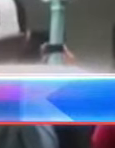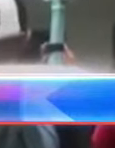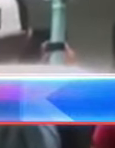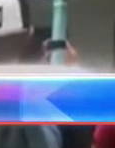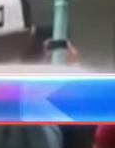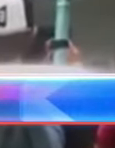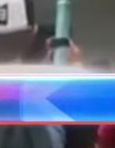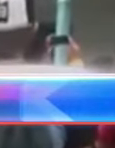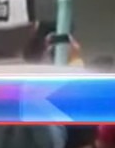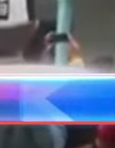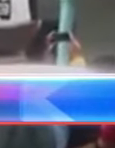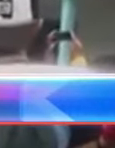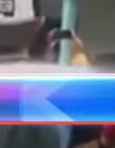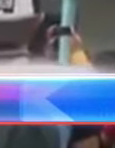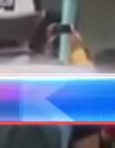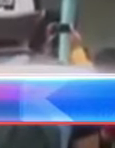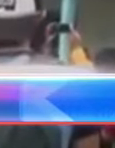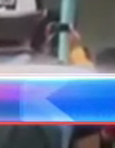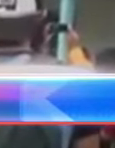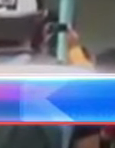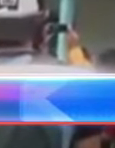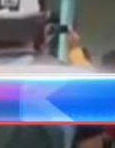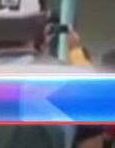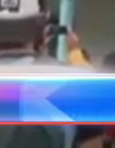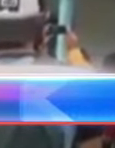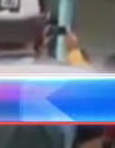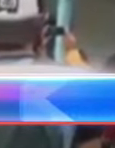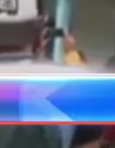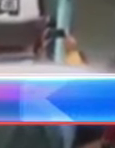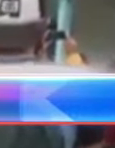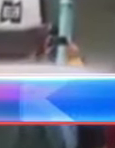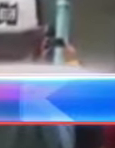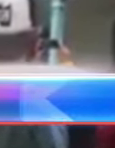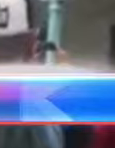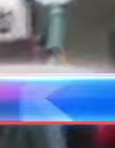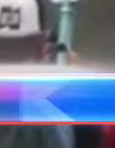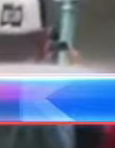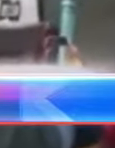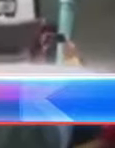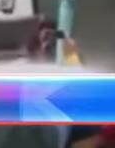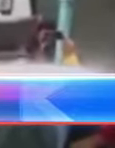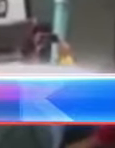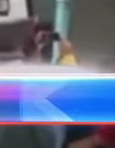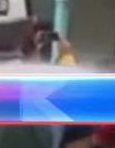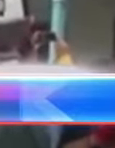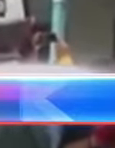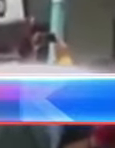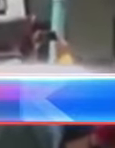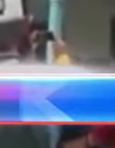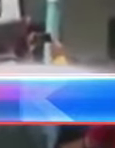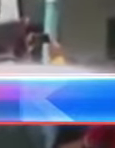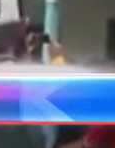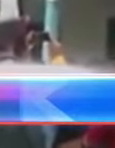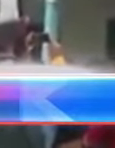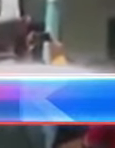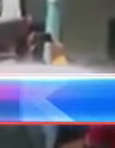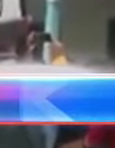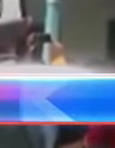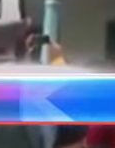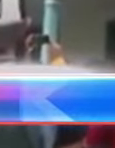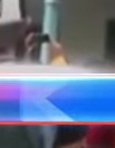un padre que también odia, un padre que también es agresivo. Yo nunca le eduqué a mi hija